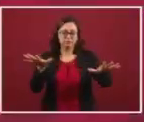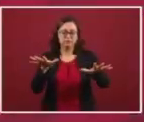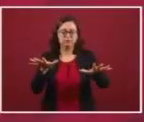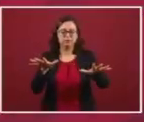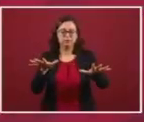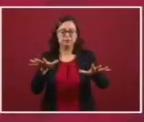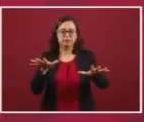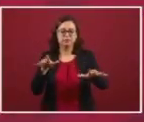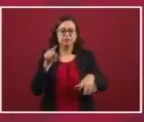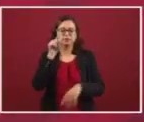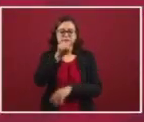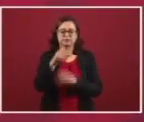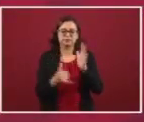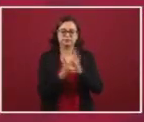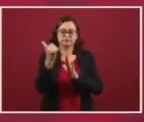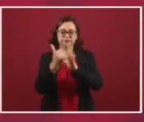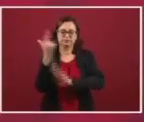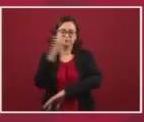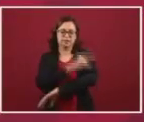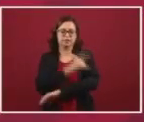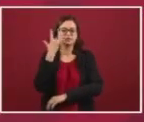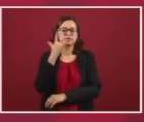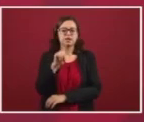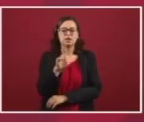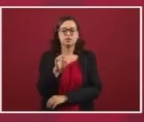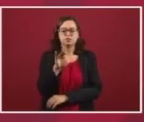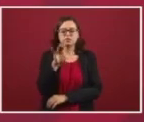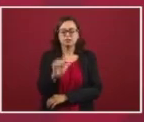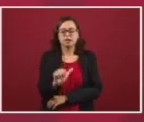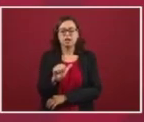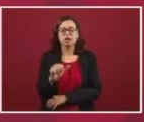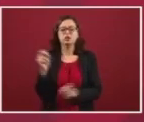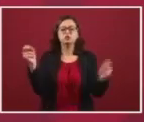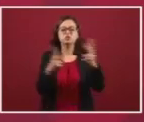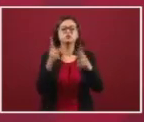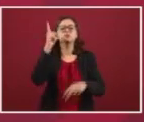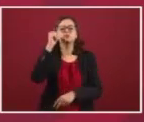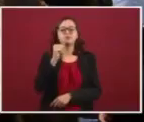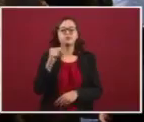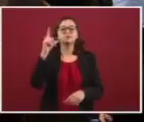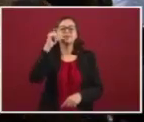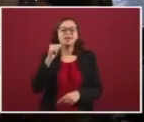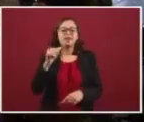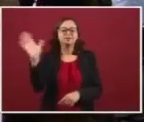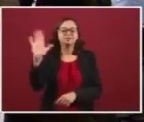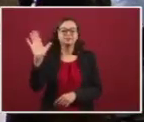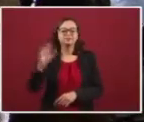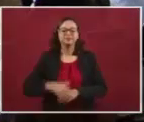la construcción del aeropuerto en Santa Lucía. Y nos vemos entonces mañana.